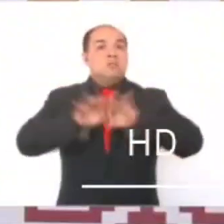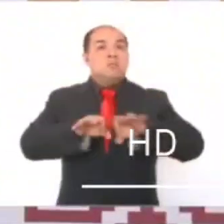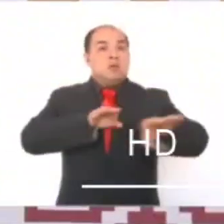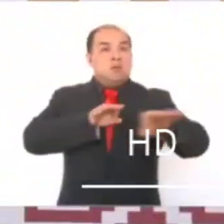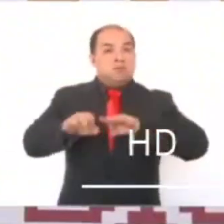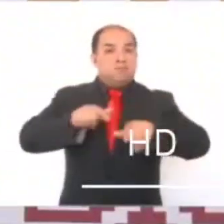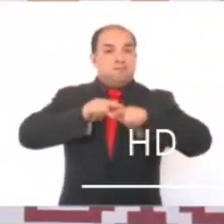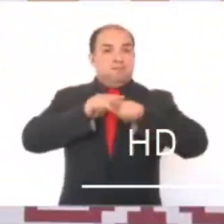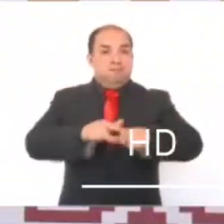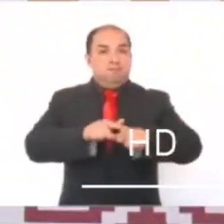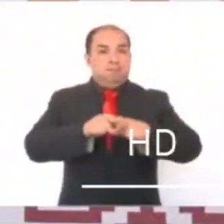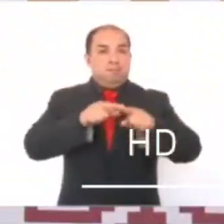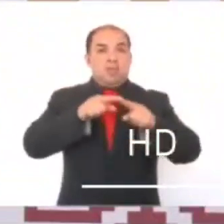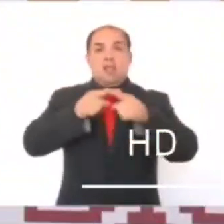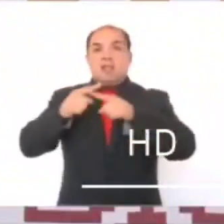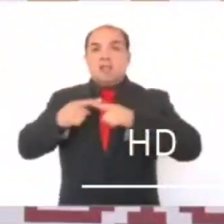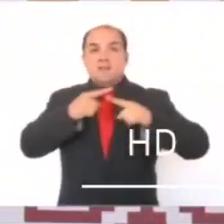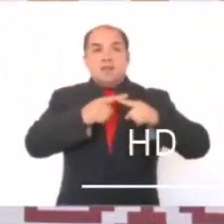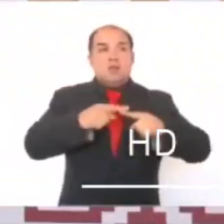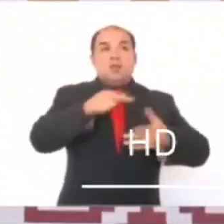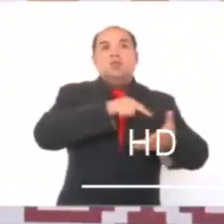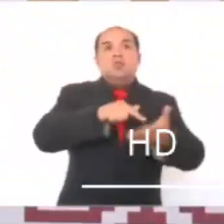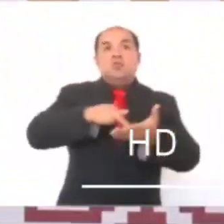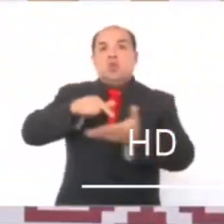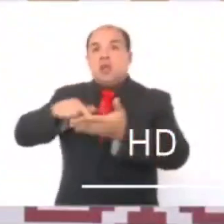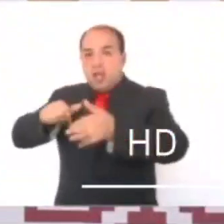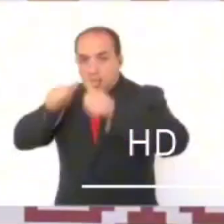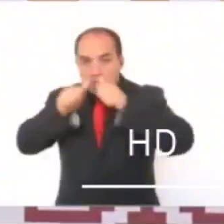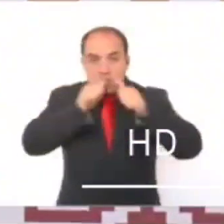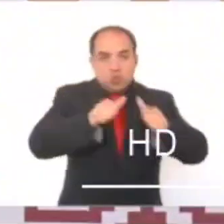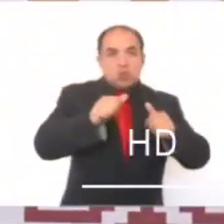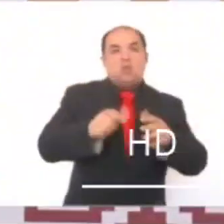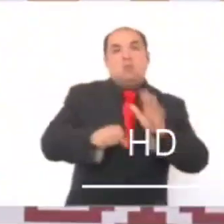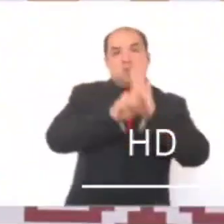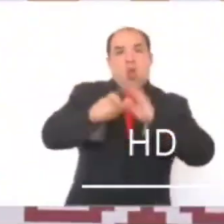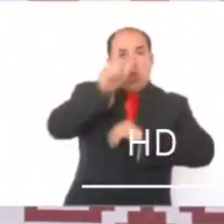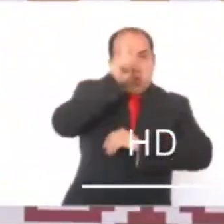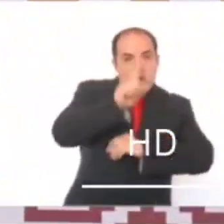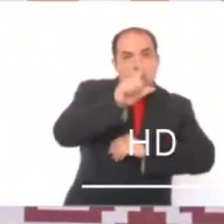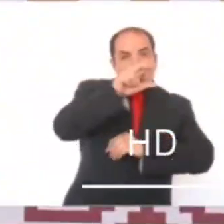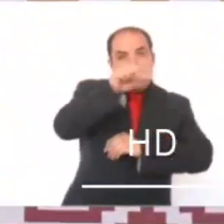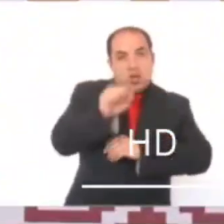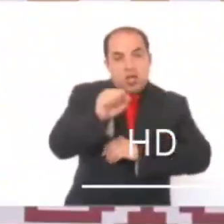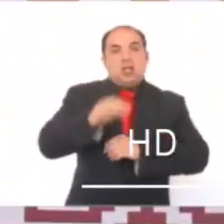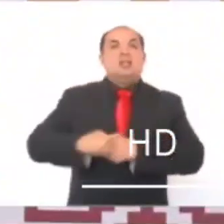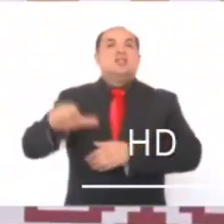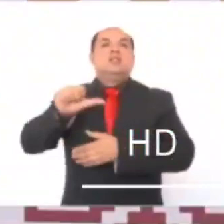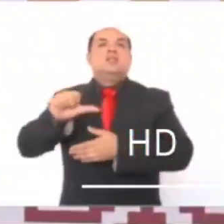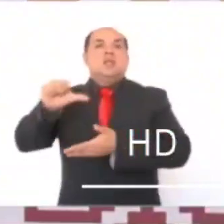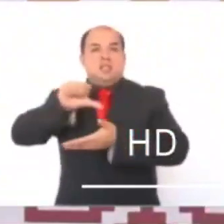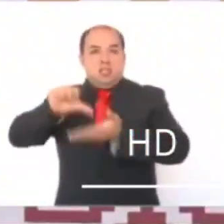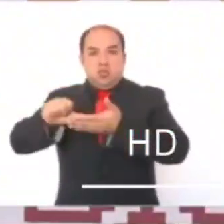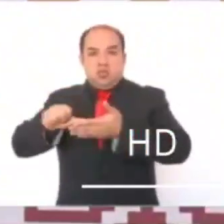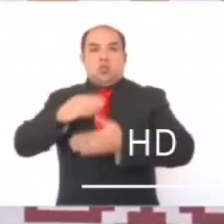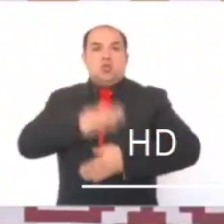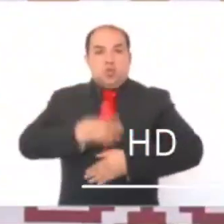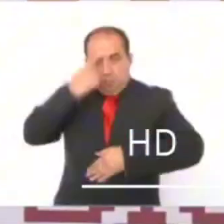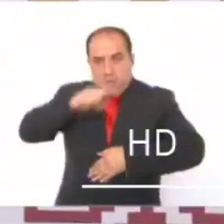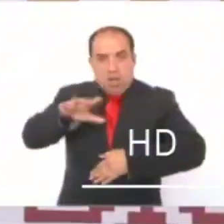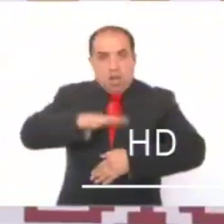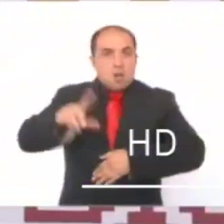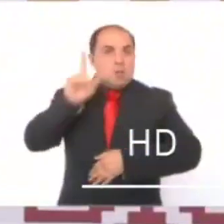trabajando desde todos nuestros centros de atención, las lunas, los centros de justicia para mujeres, la red de